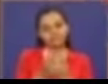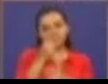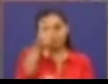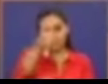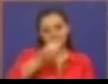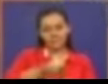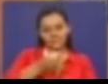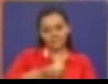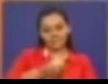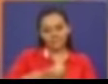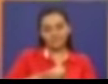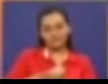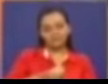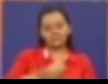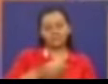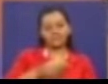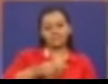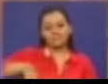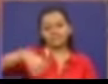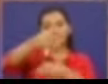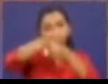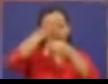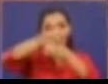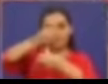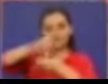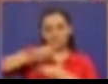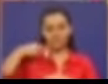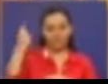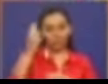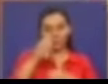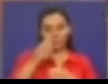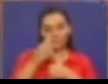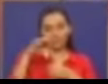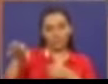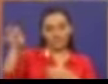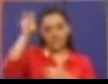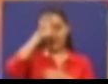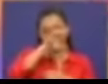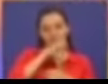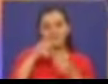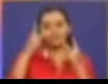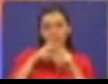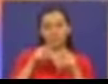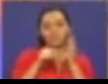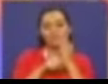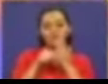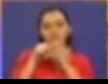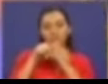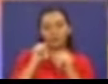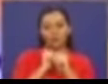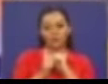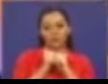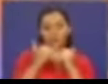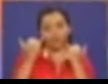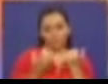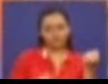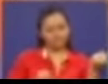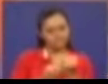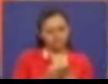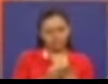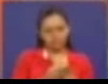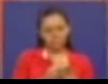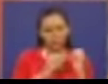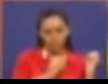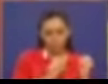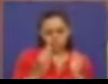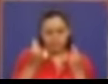trabajo de nuestras federaciones, nuestro Comité Olímpico, del Ministerio de Deportes. Hoy hay un gran apoyo organizado